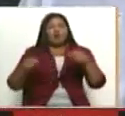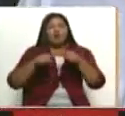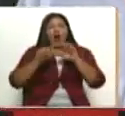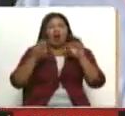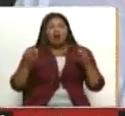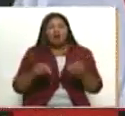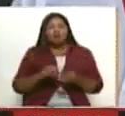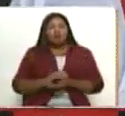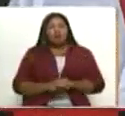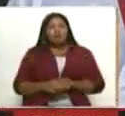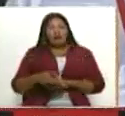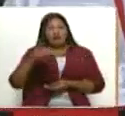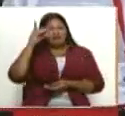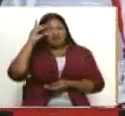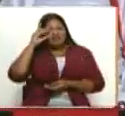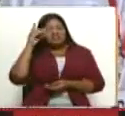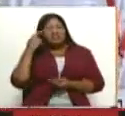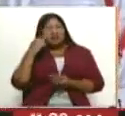Delcy Rodríguez Gómez.